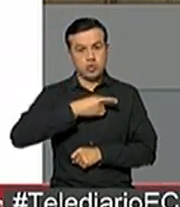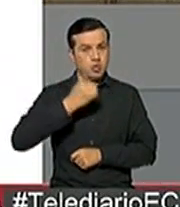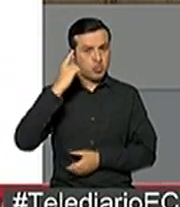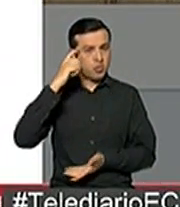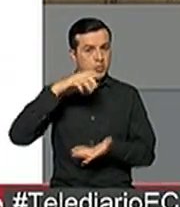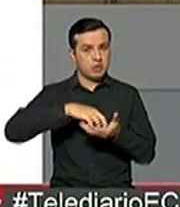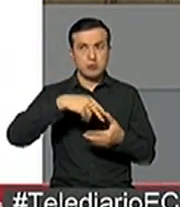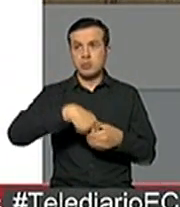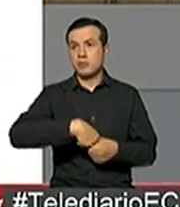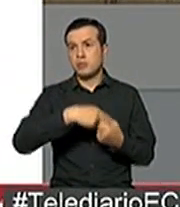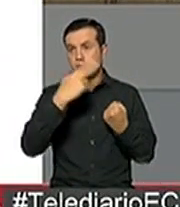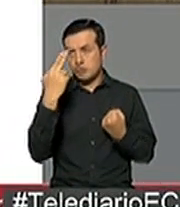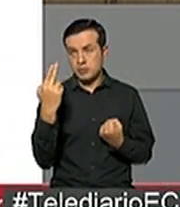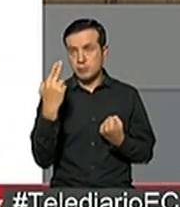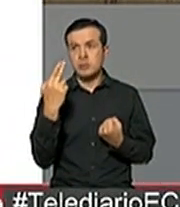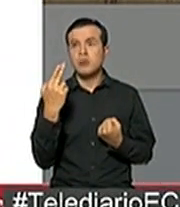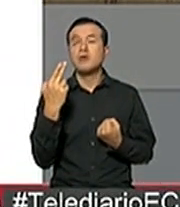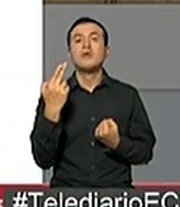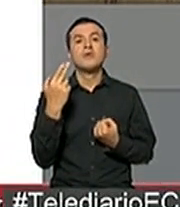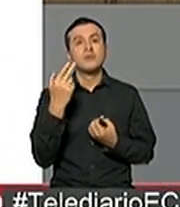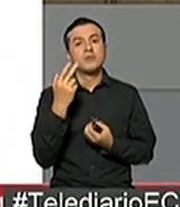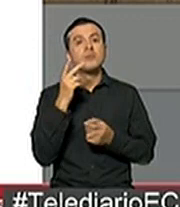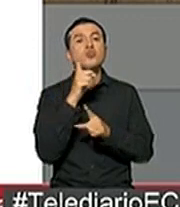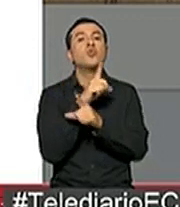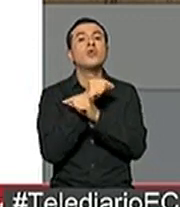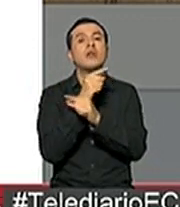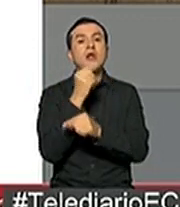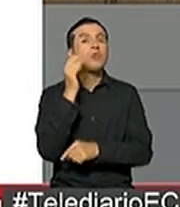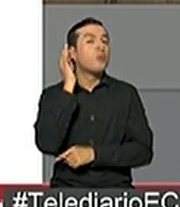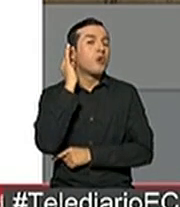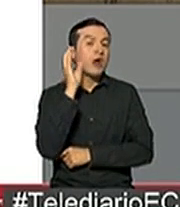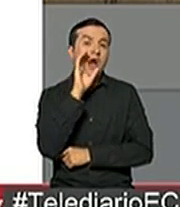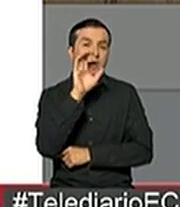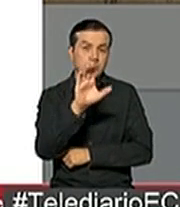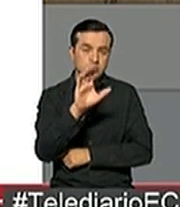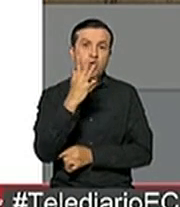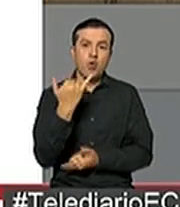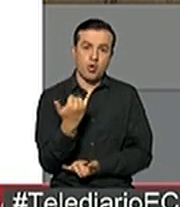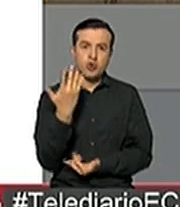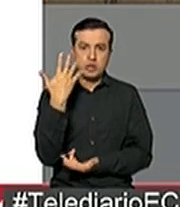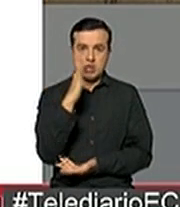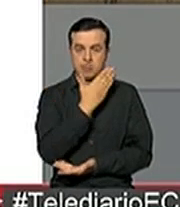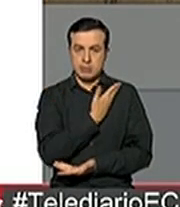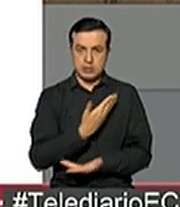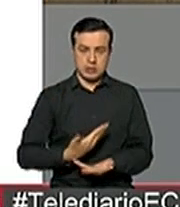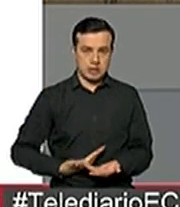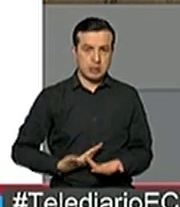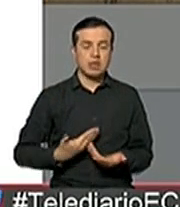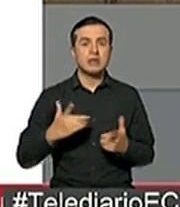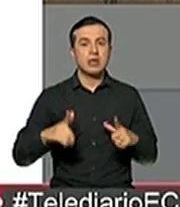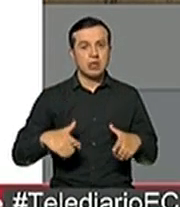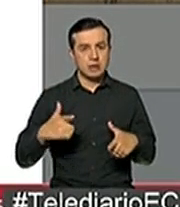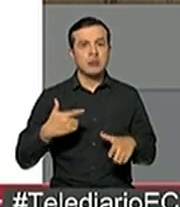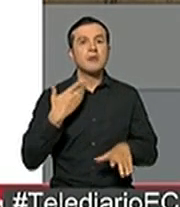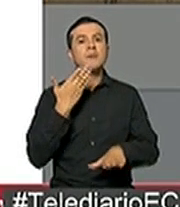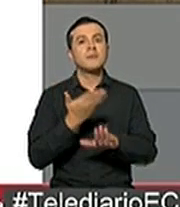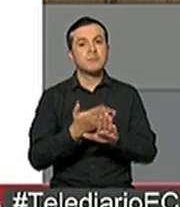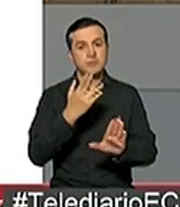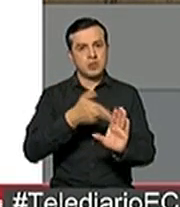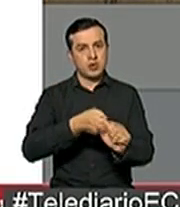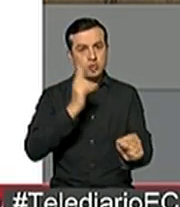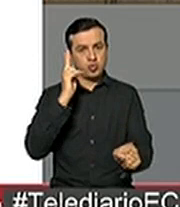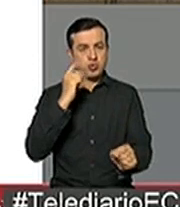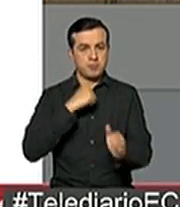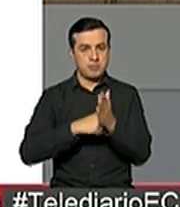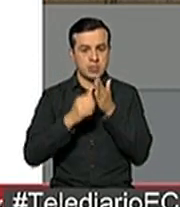en su mensaje a través de la red social dijo lo siguiente hoy he presentado al señor presidente de lenin moreno mi renuncia